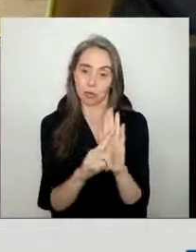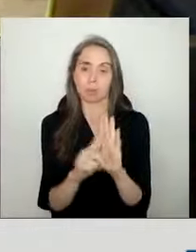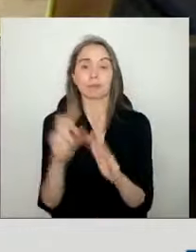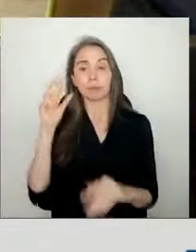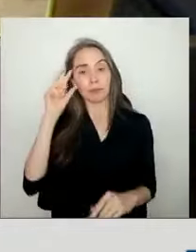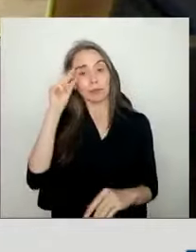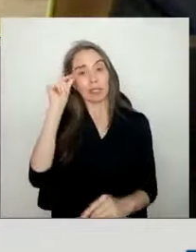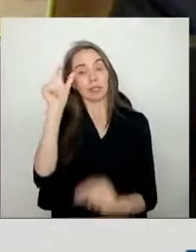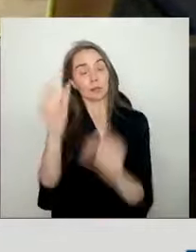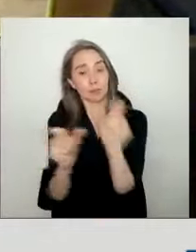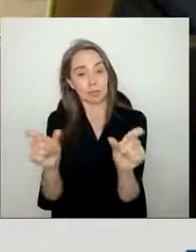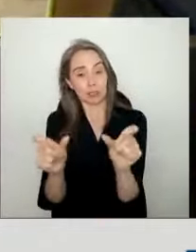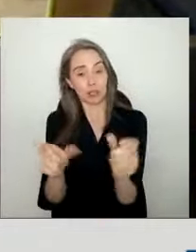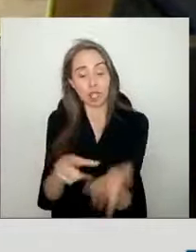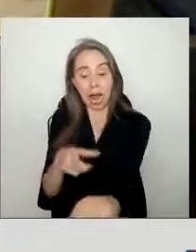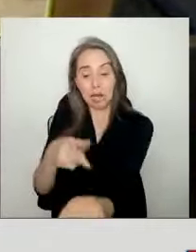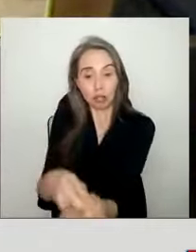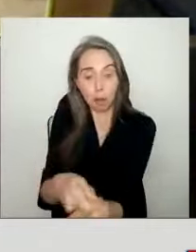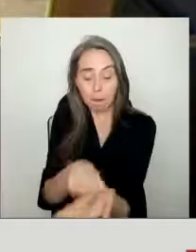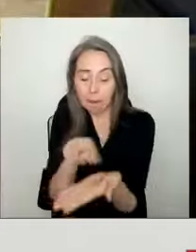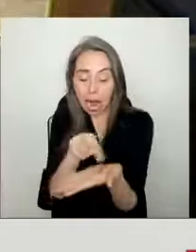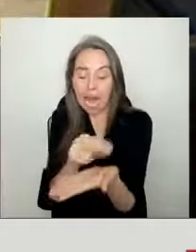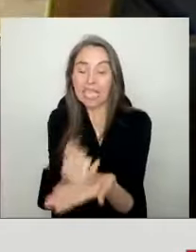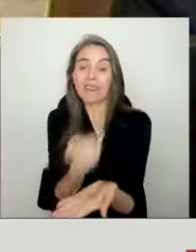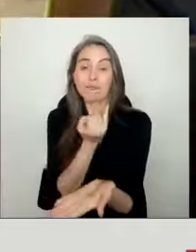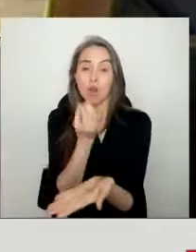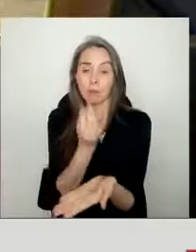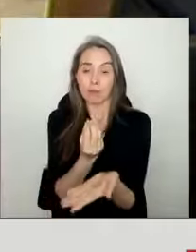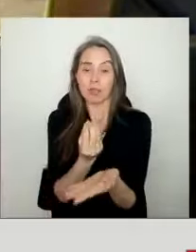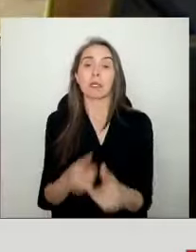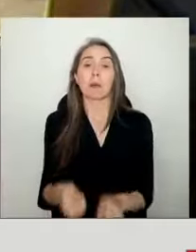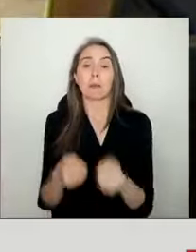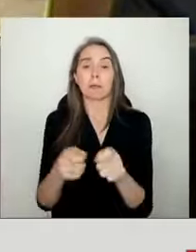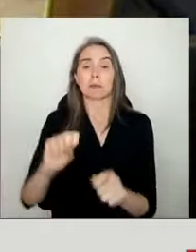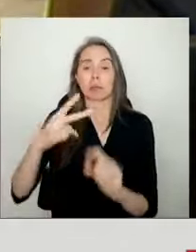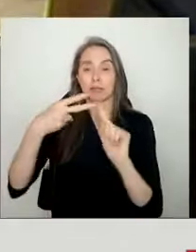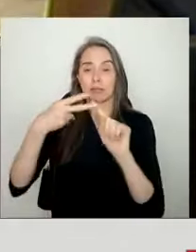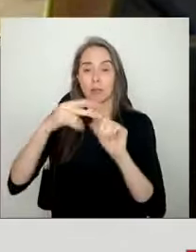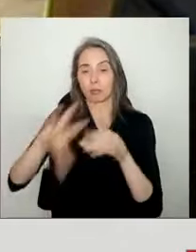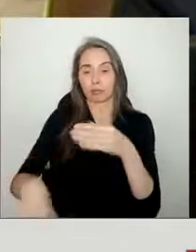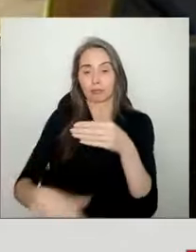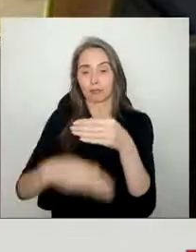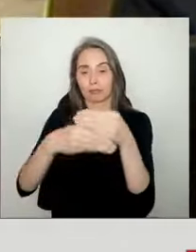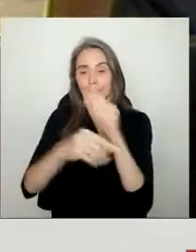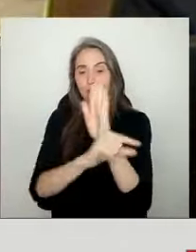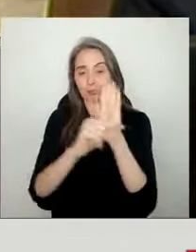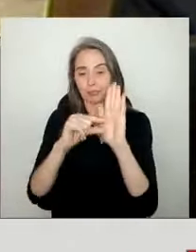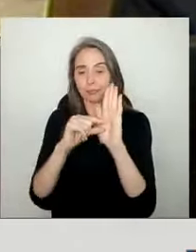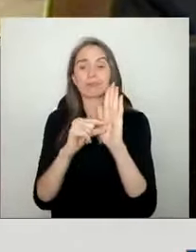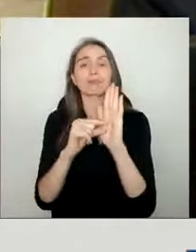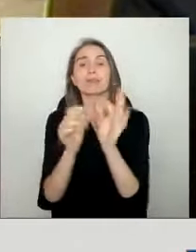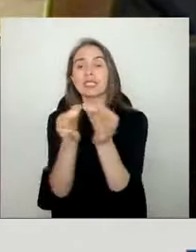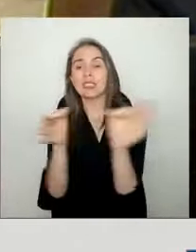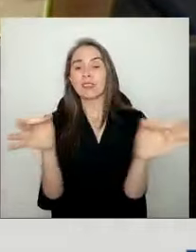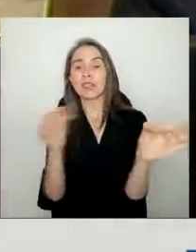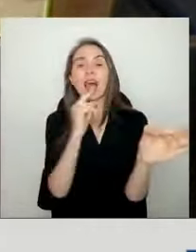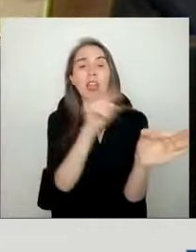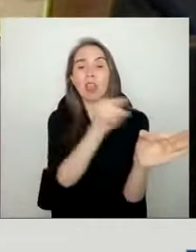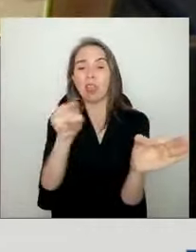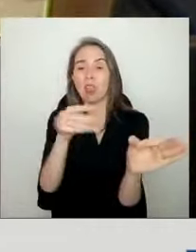se informe bien hemos ingresado una segunda indicación que dice lo siguiente los productos que